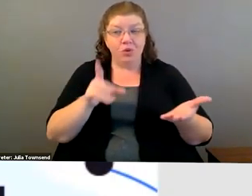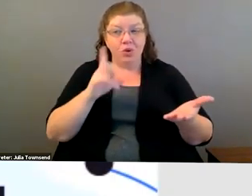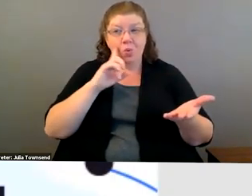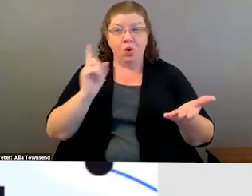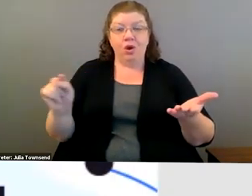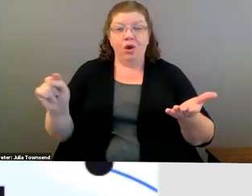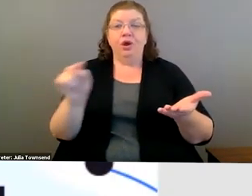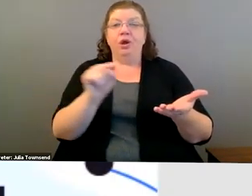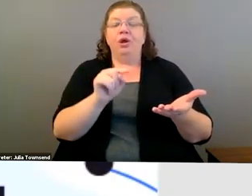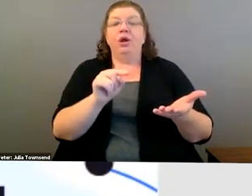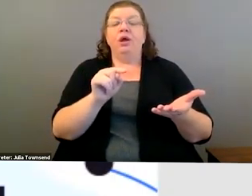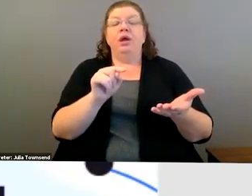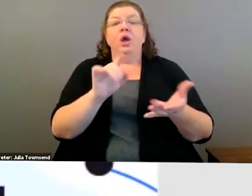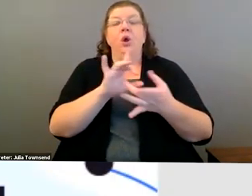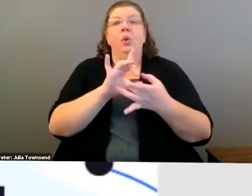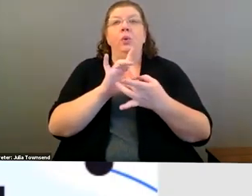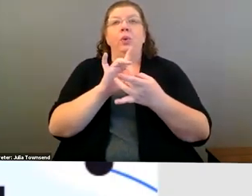estudiantes